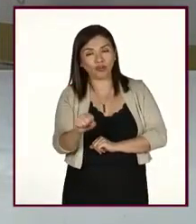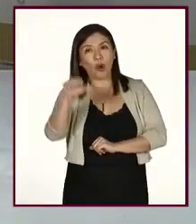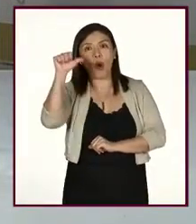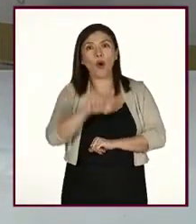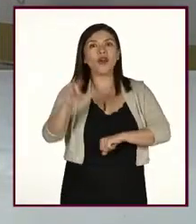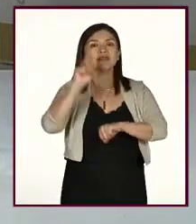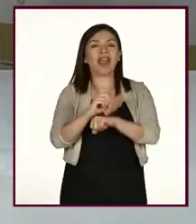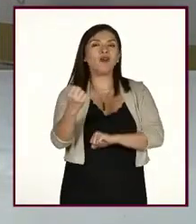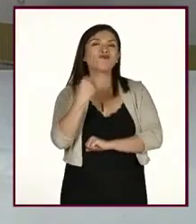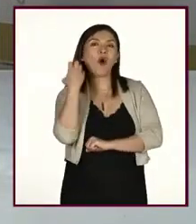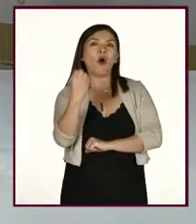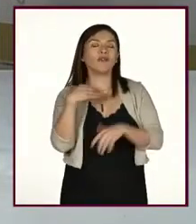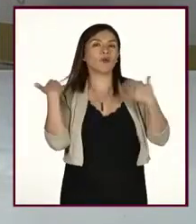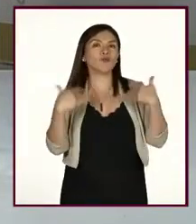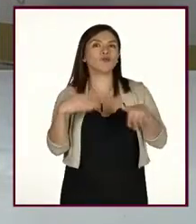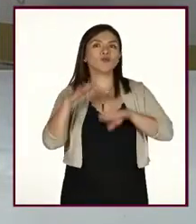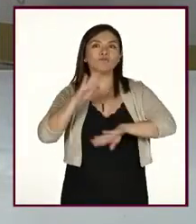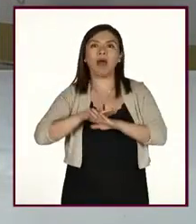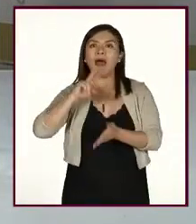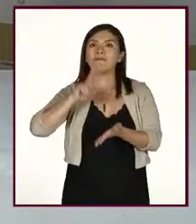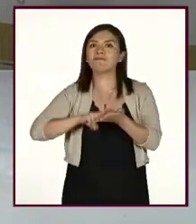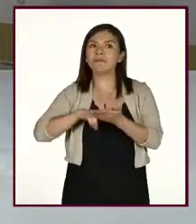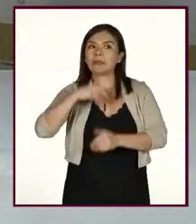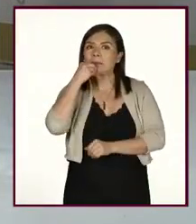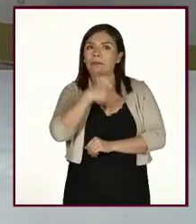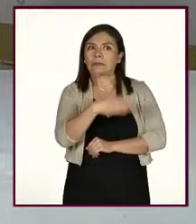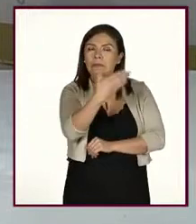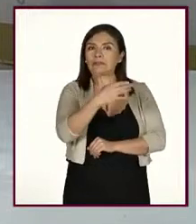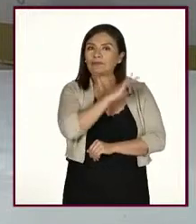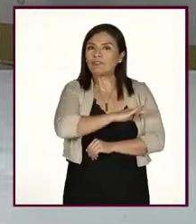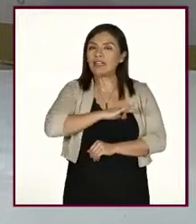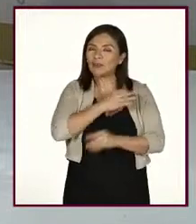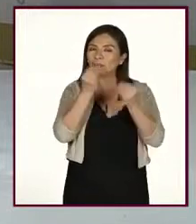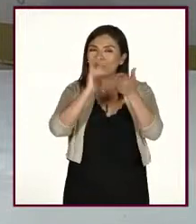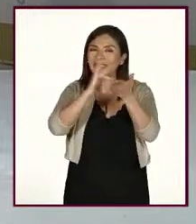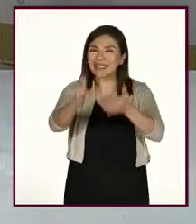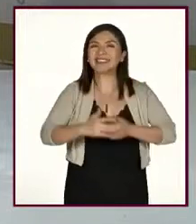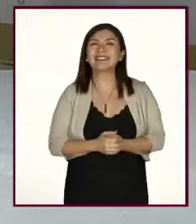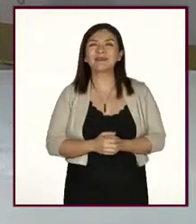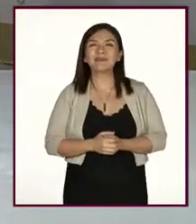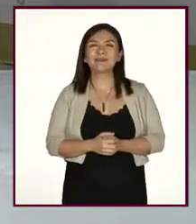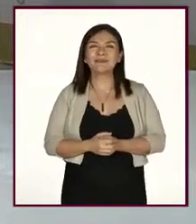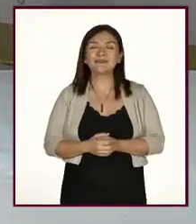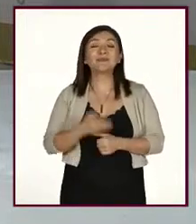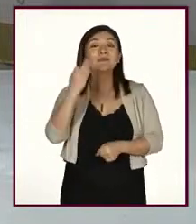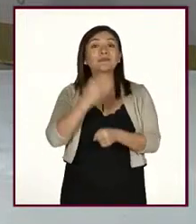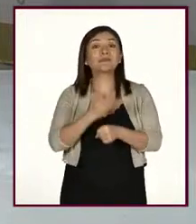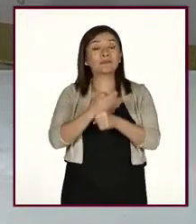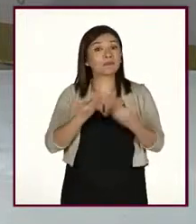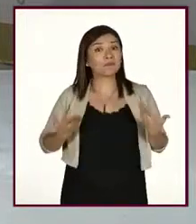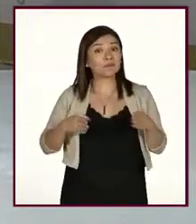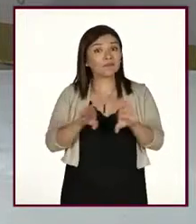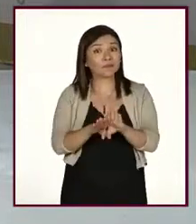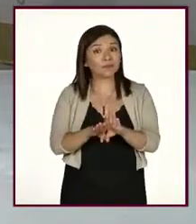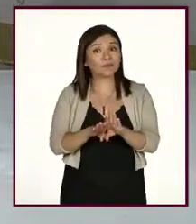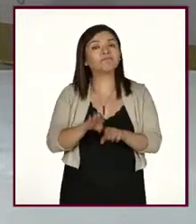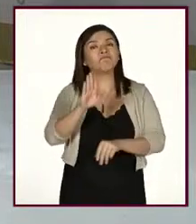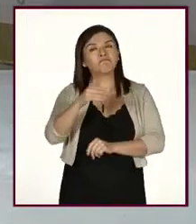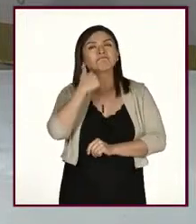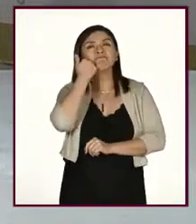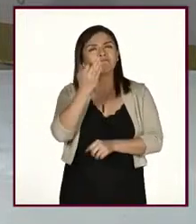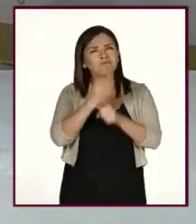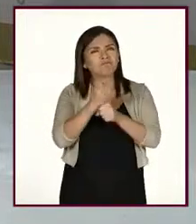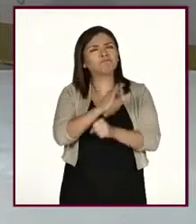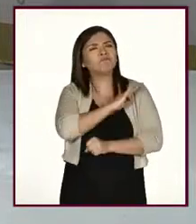nos ha dado una valiosa información. Felicidades, doctor, muchas gracias. Y antes de despedirnos, quisiéramos que